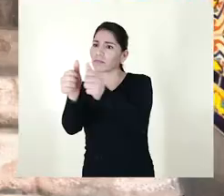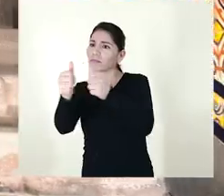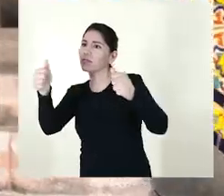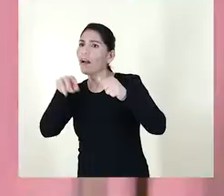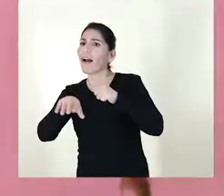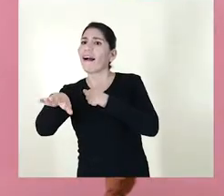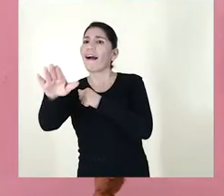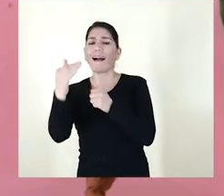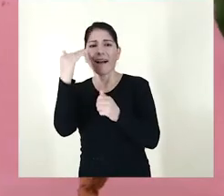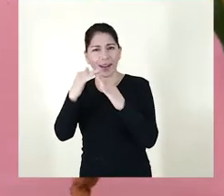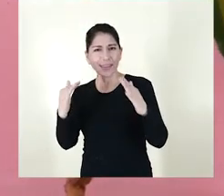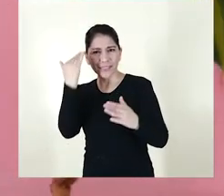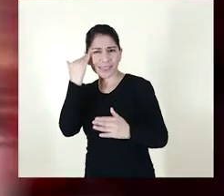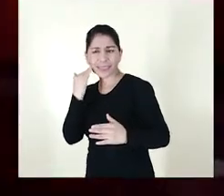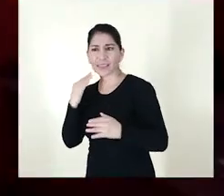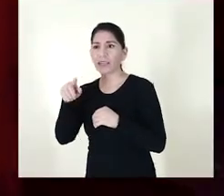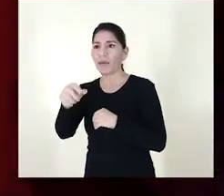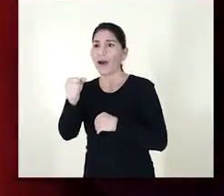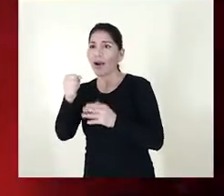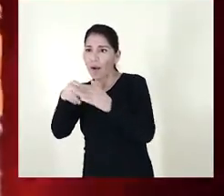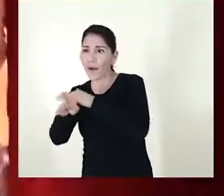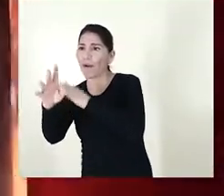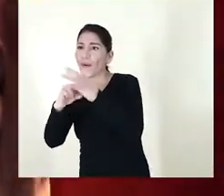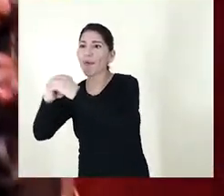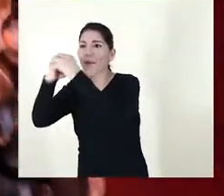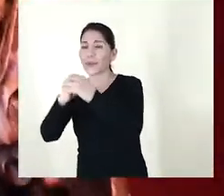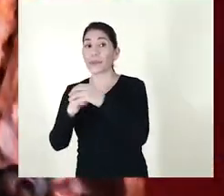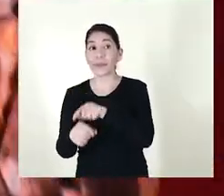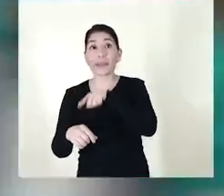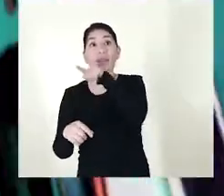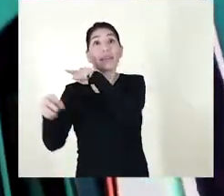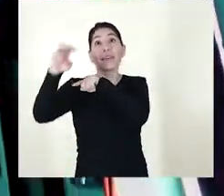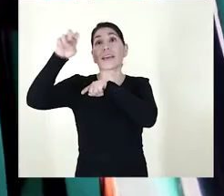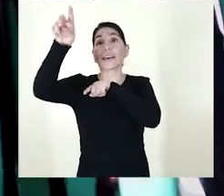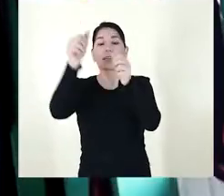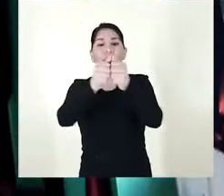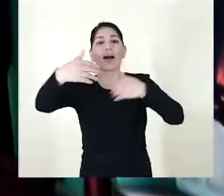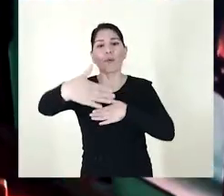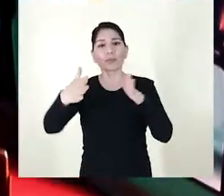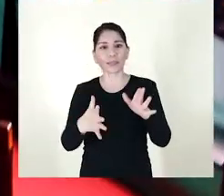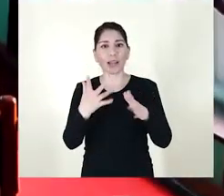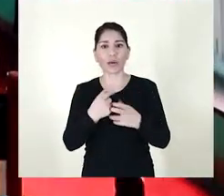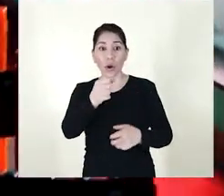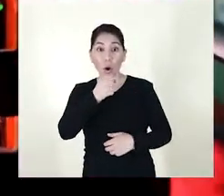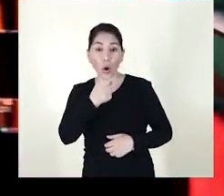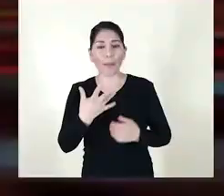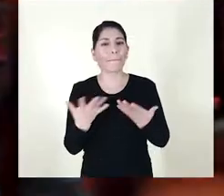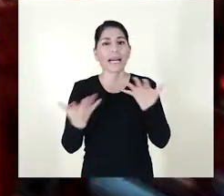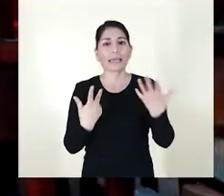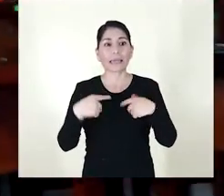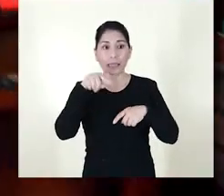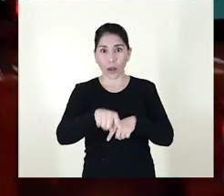en el descanso con algo típico de las casonas limeñas, un oratorio. Arriba, un salón con techo artesonado